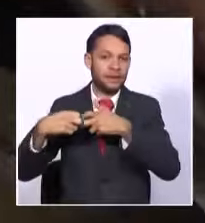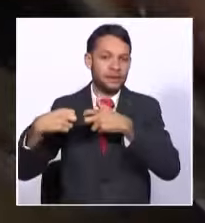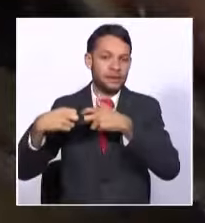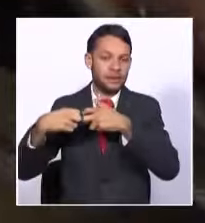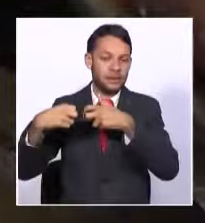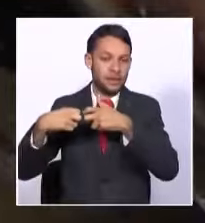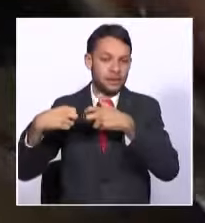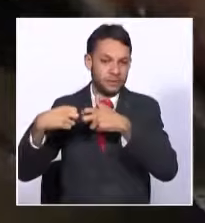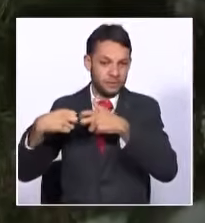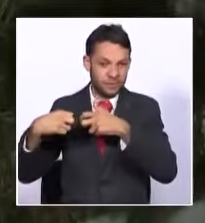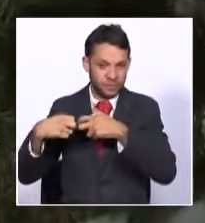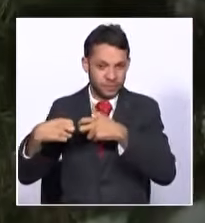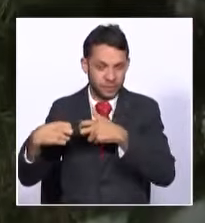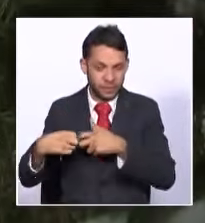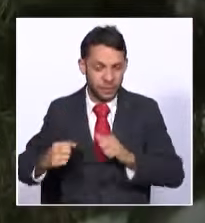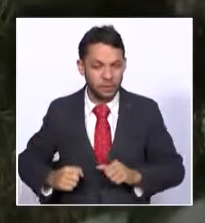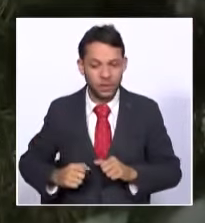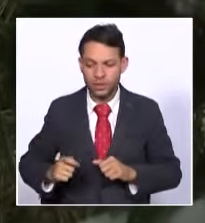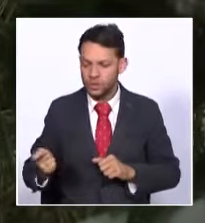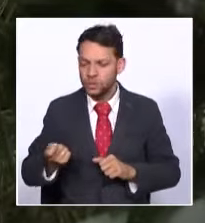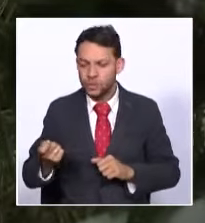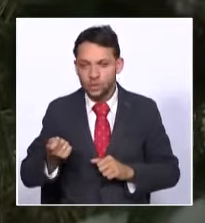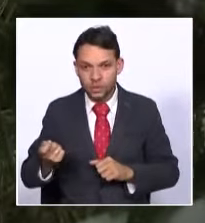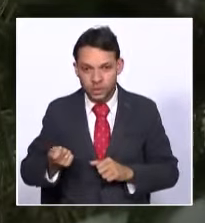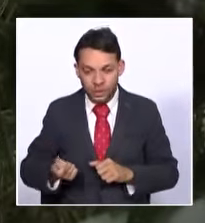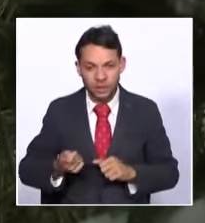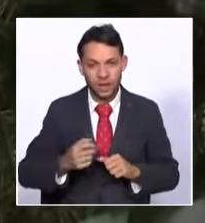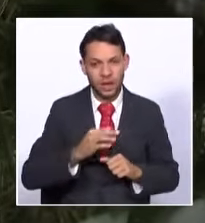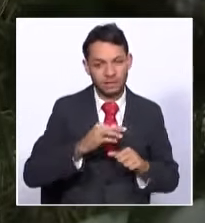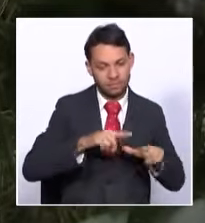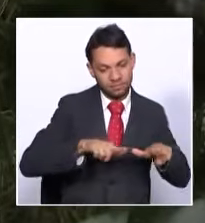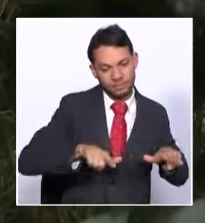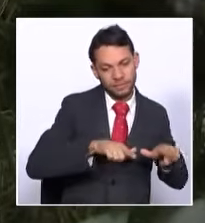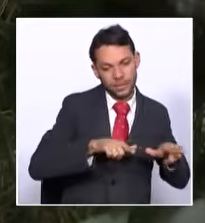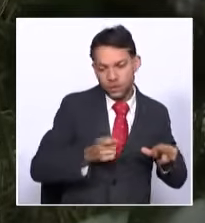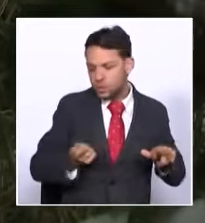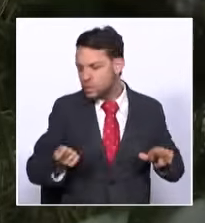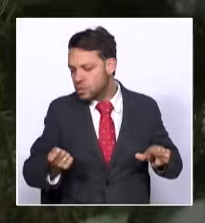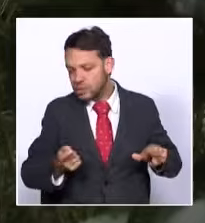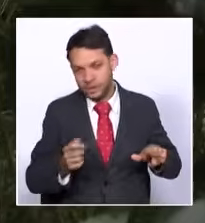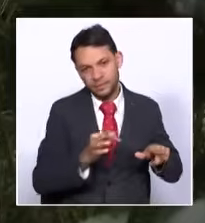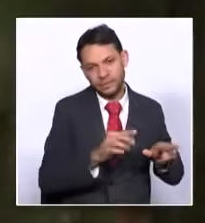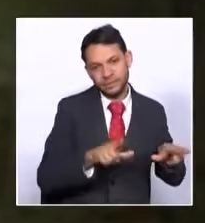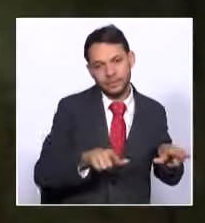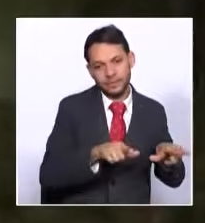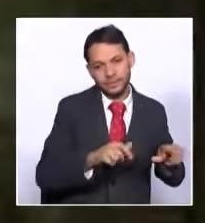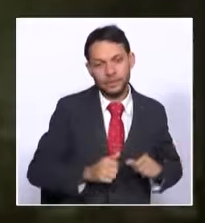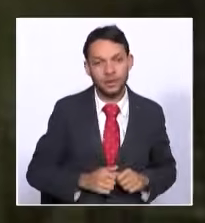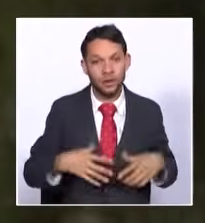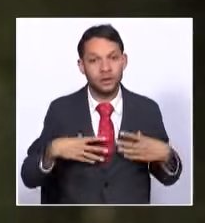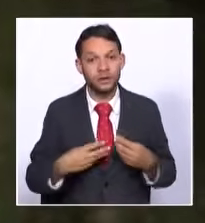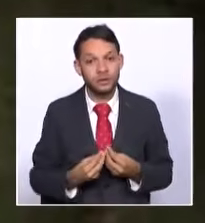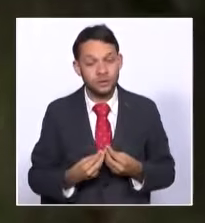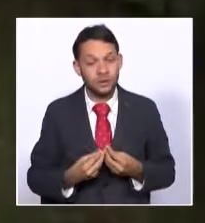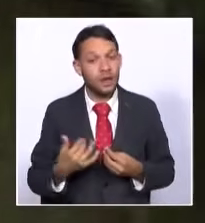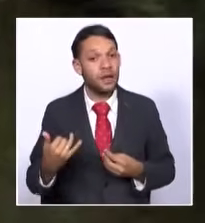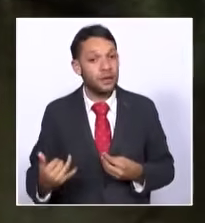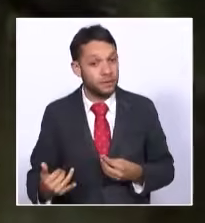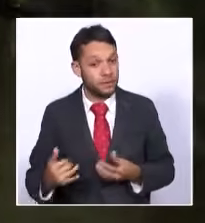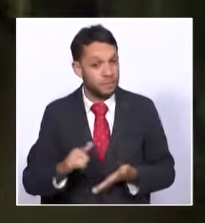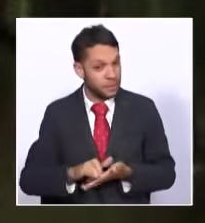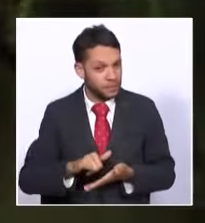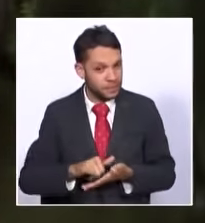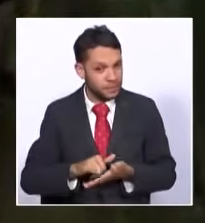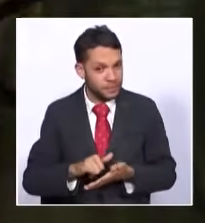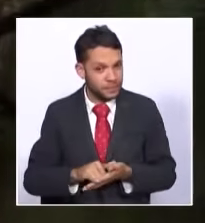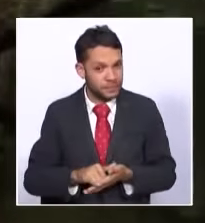Una quebrada natural que nace muy cerca acá de nuestra clínica, de nuestro Parque de la Salud. Y entonces, en este